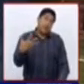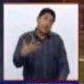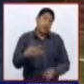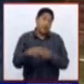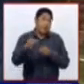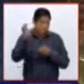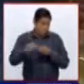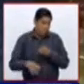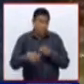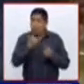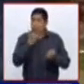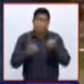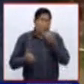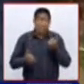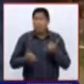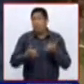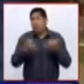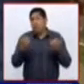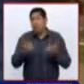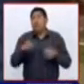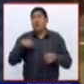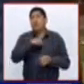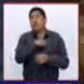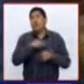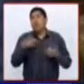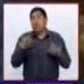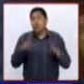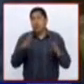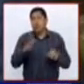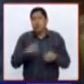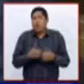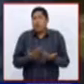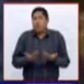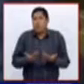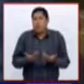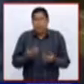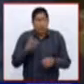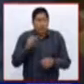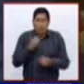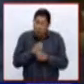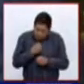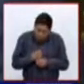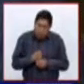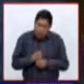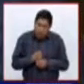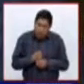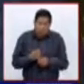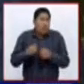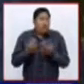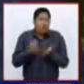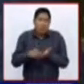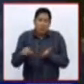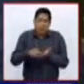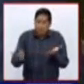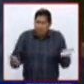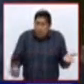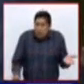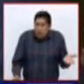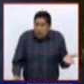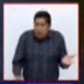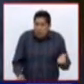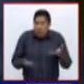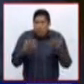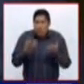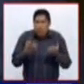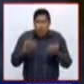¿no? Porque usted ve que nosotros ya no podemos conseguir ni trabajo, ni cómo pagar nuestro, ¿no? Ella sí